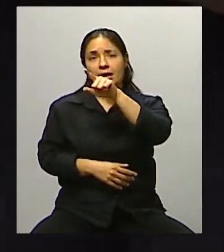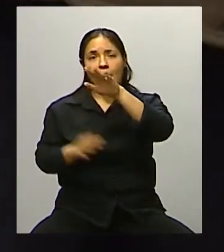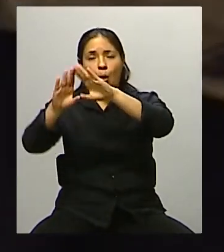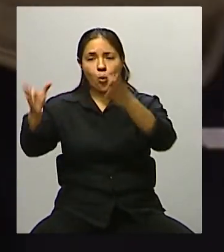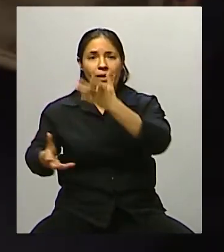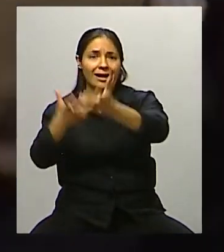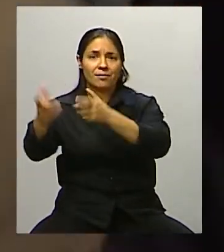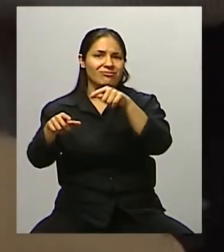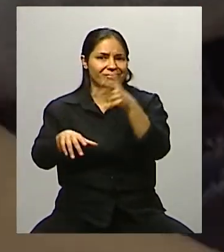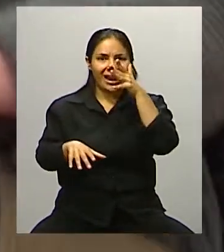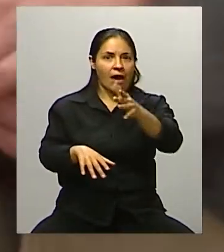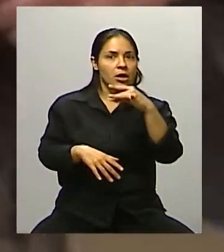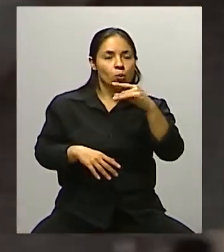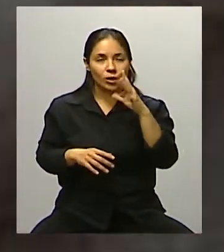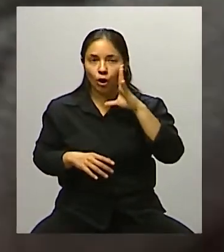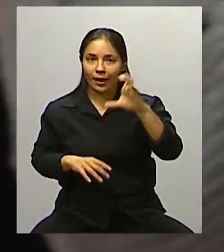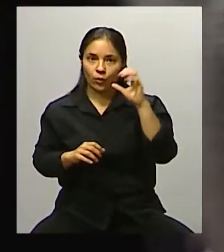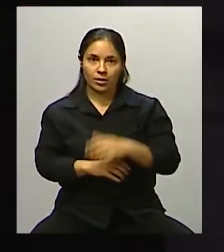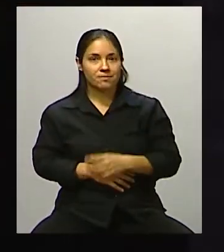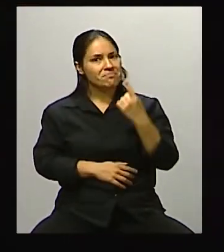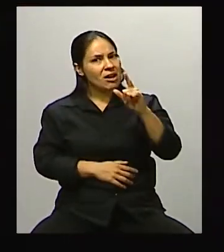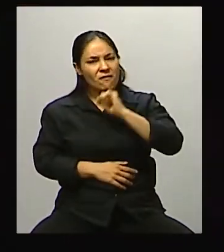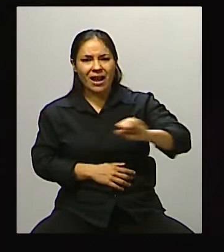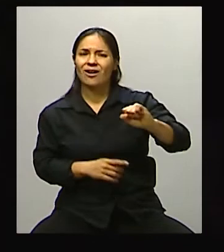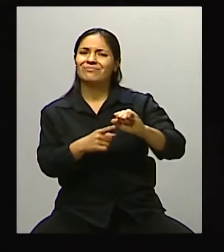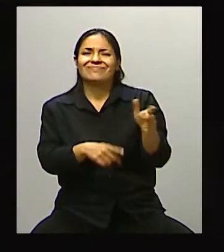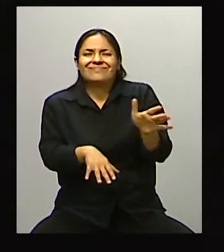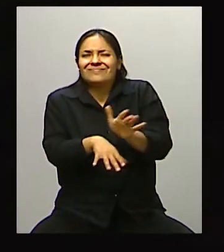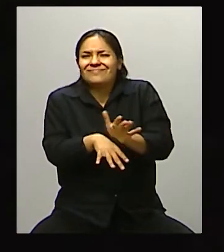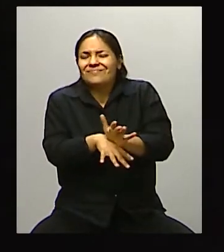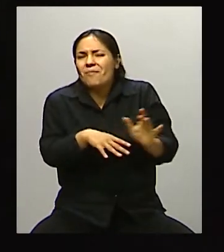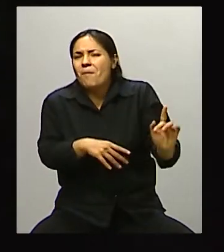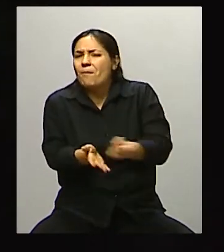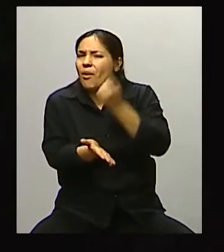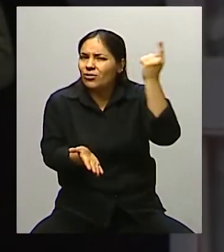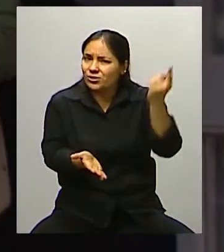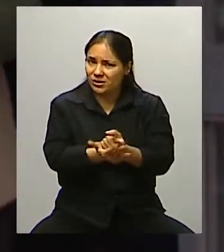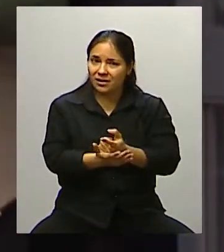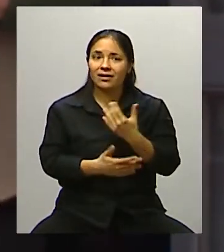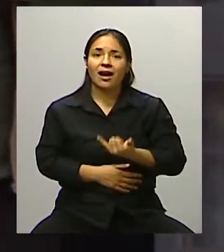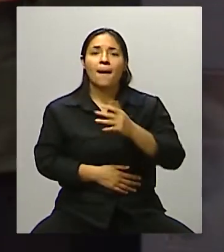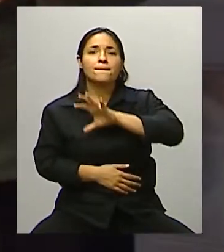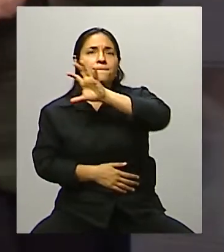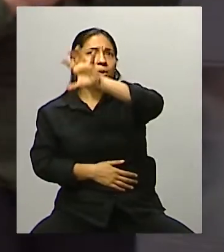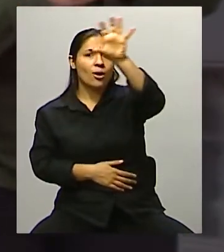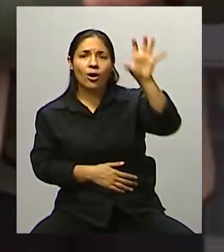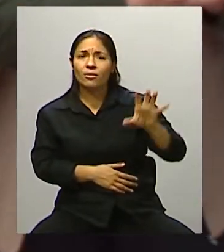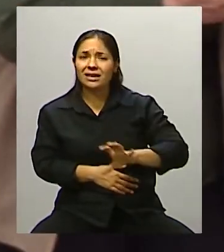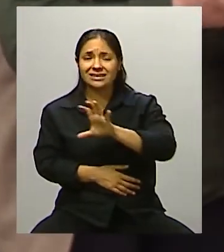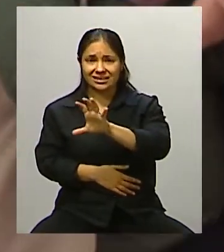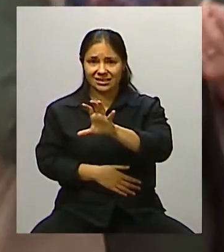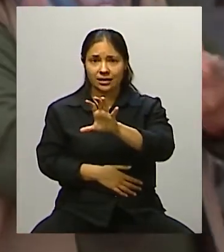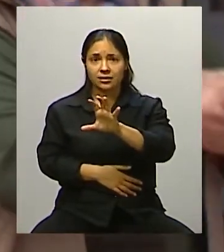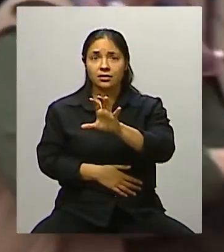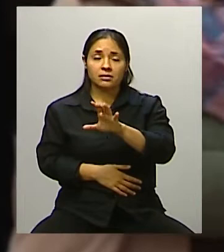porque nosotros tenemos 2 partidos mayoritarios y en muchas provincias 3 o 4 partidos con cantidades fiscales